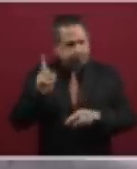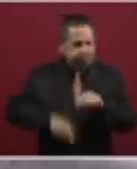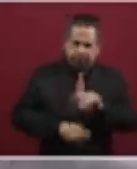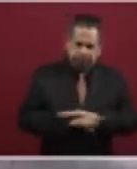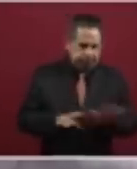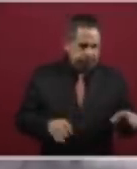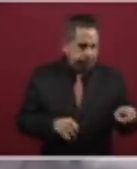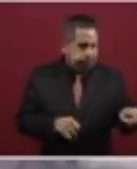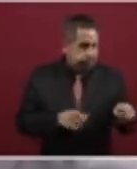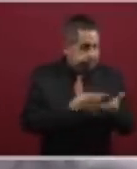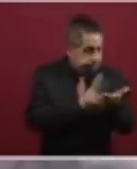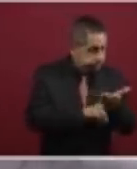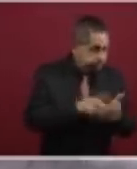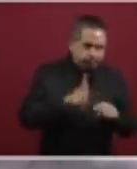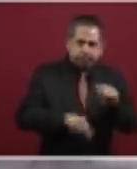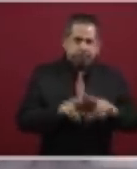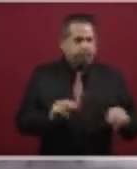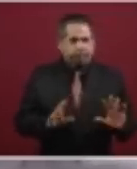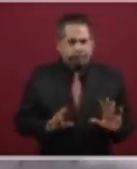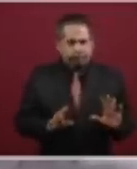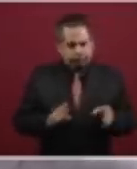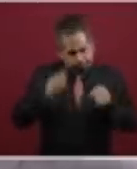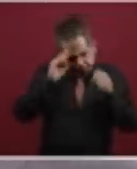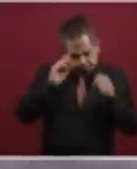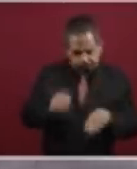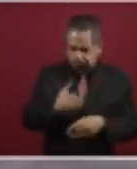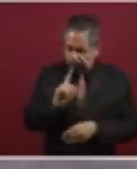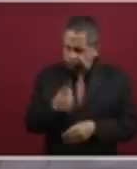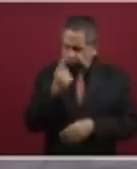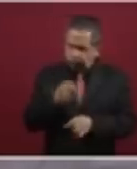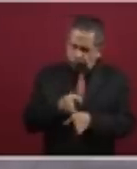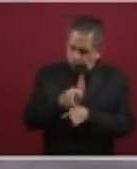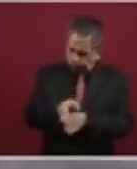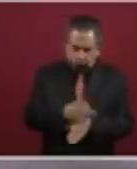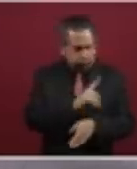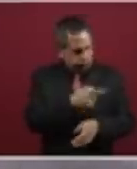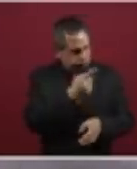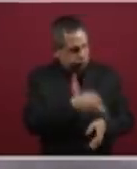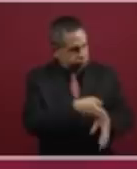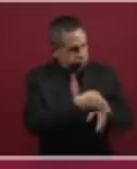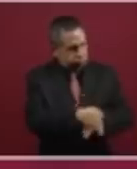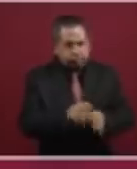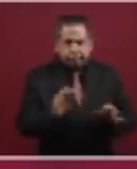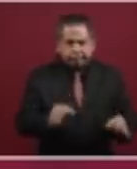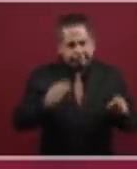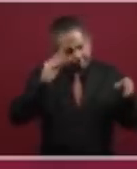los institutos, que se concentraran las actividades en